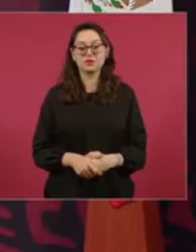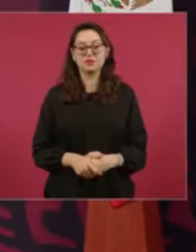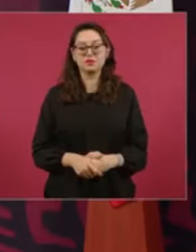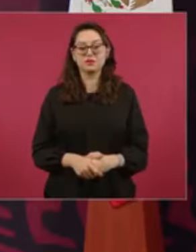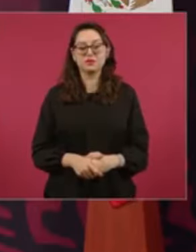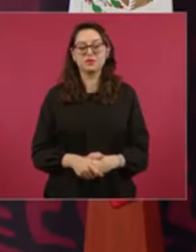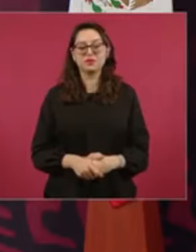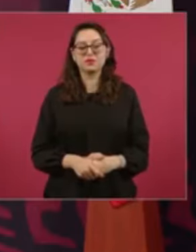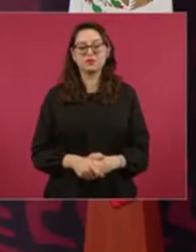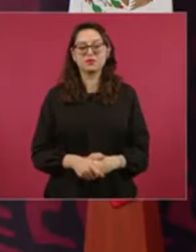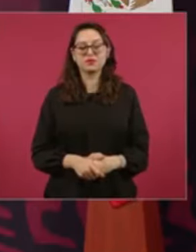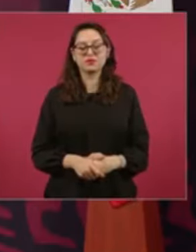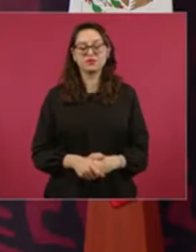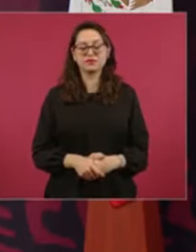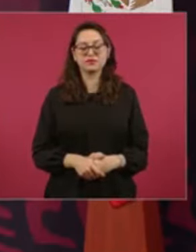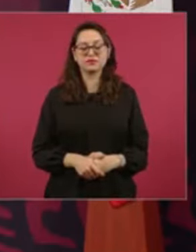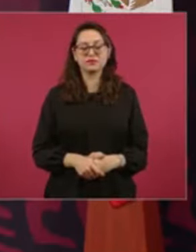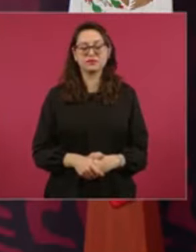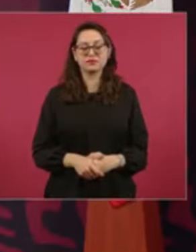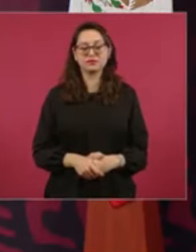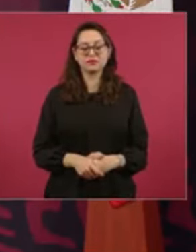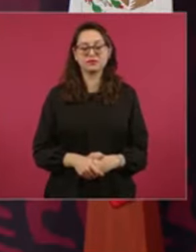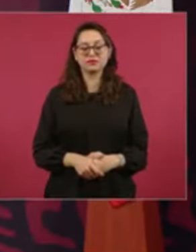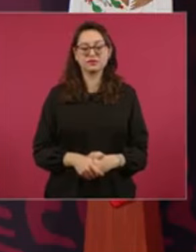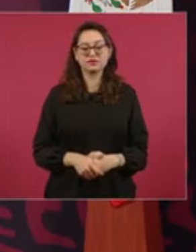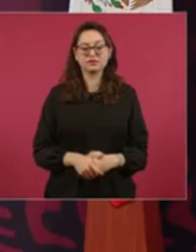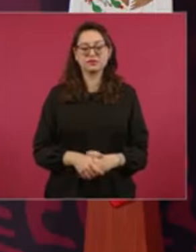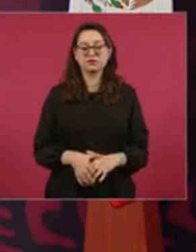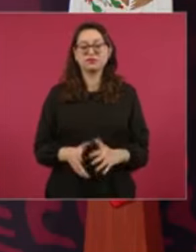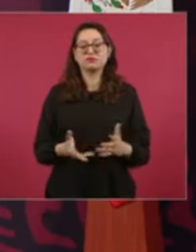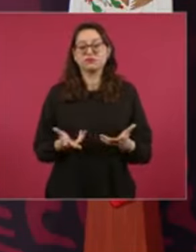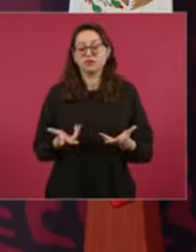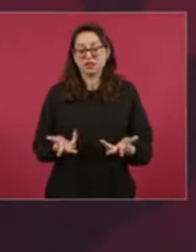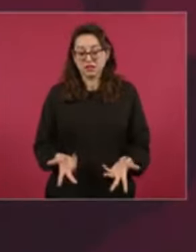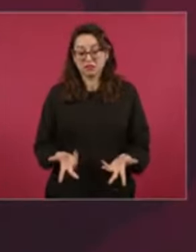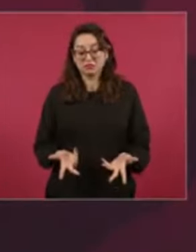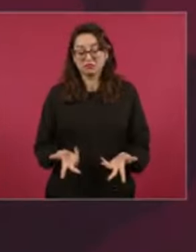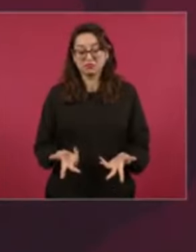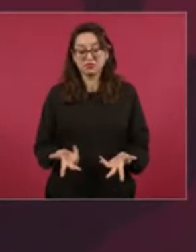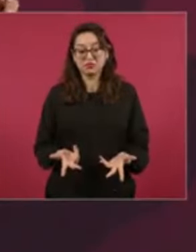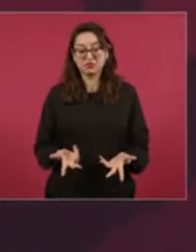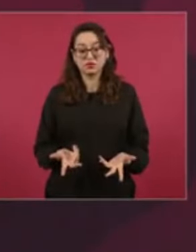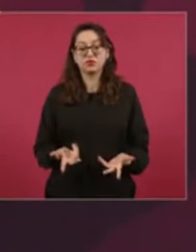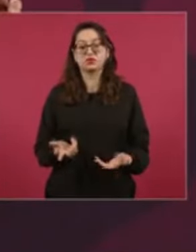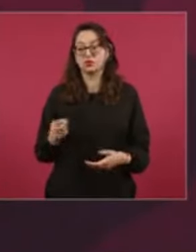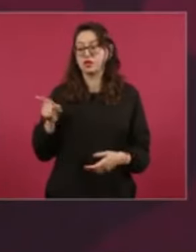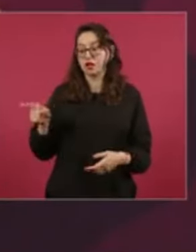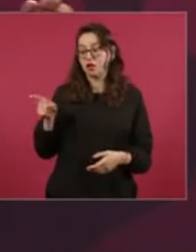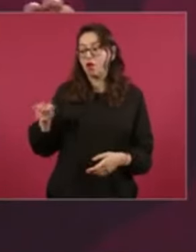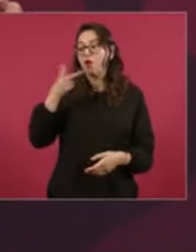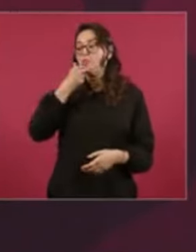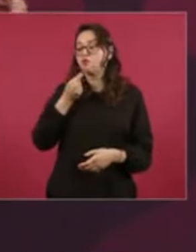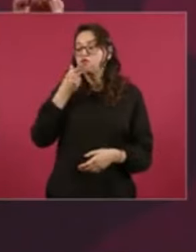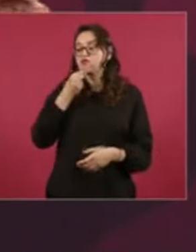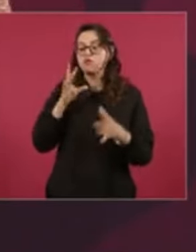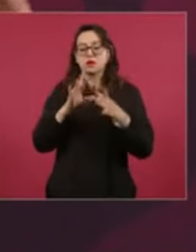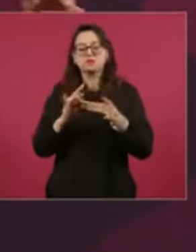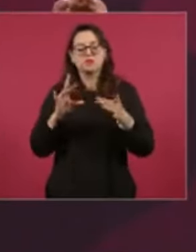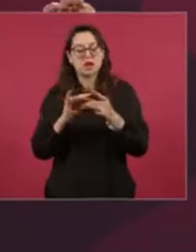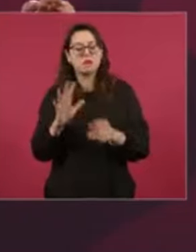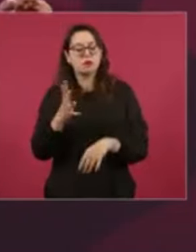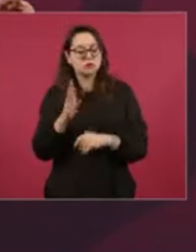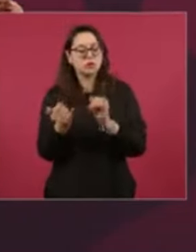para él y para todos ustedes. Por supuesto, ¿ustedes qué opinan con toda esta gran noticia que el